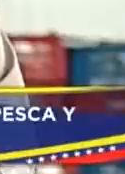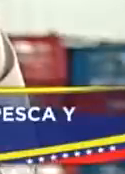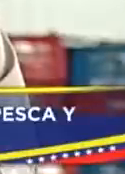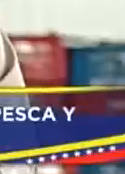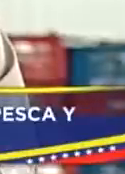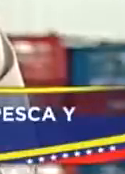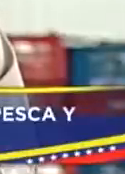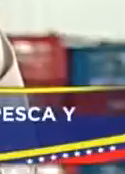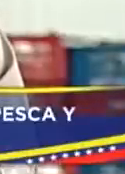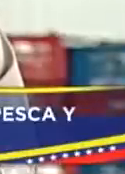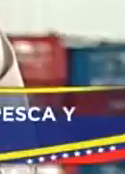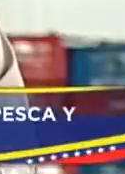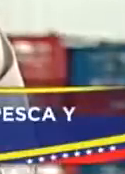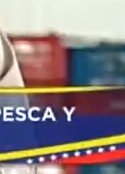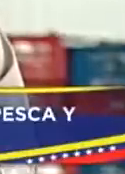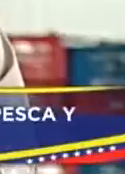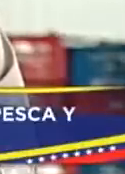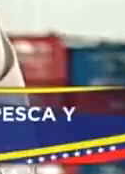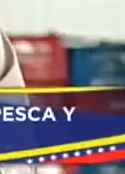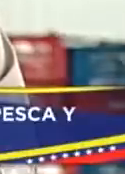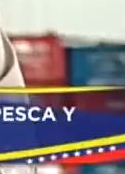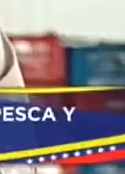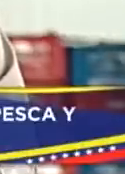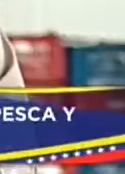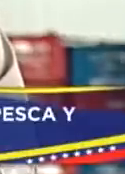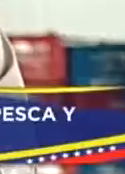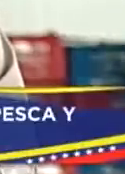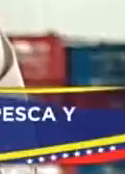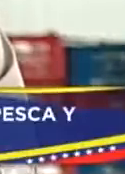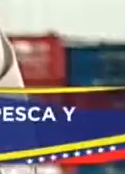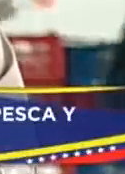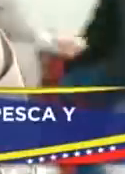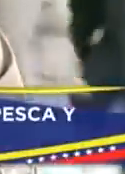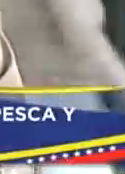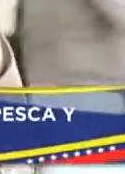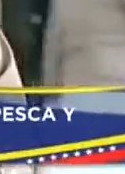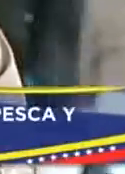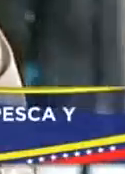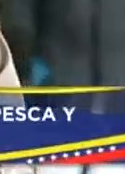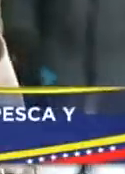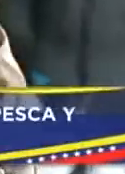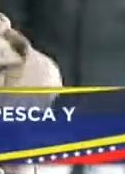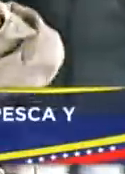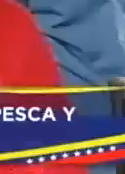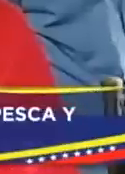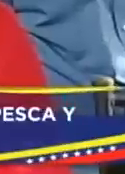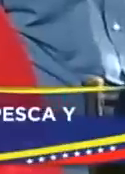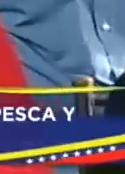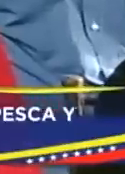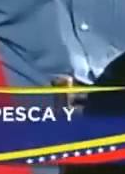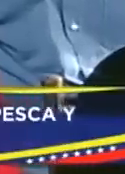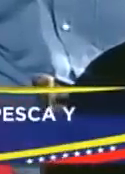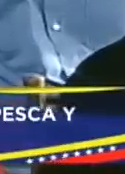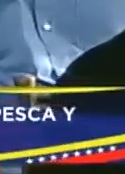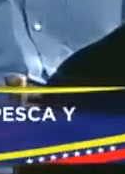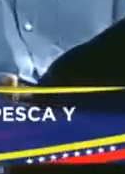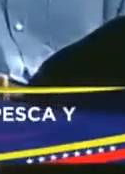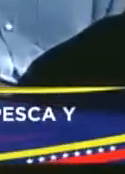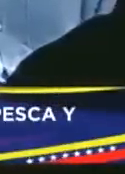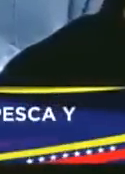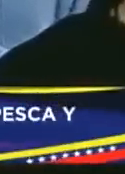Cuando salí de Caracas estaba en 32 grados, Caracas. Llegué a Cumaná y Cumaná está en 34. Nos llevan 2 grados nada